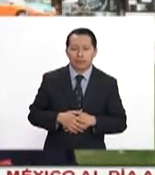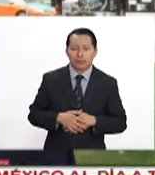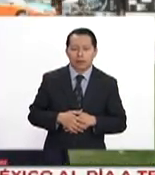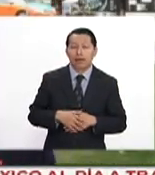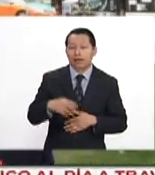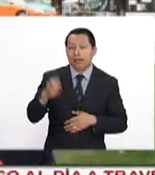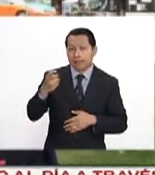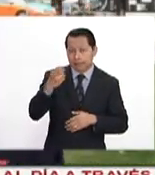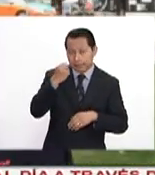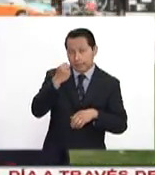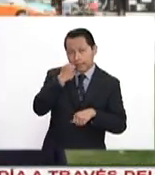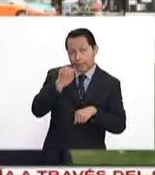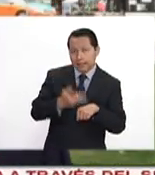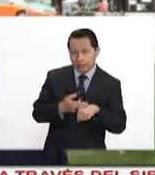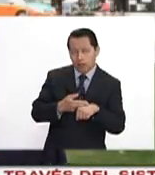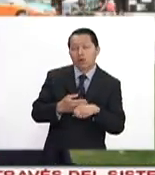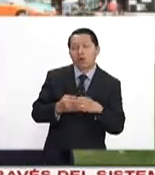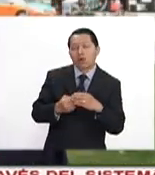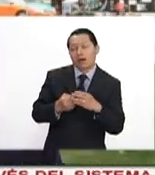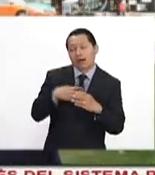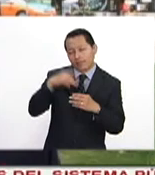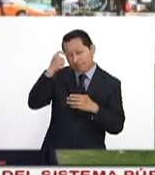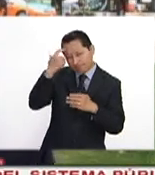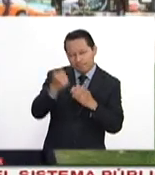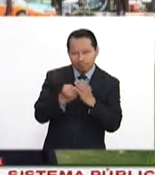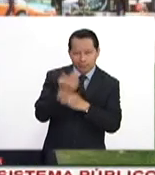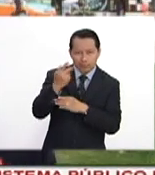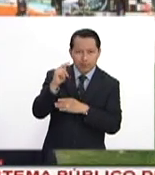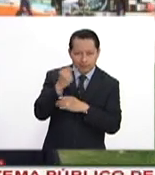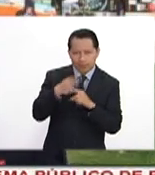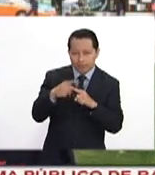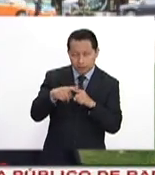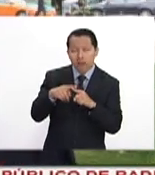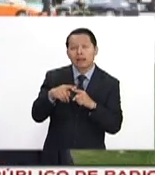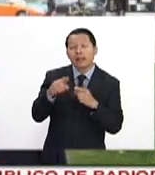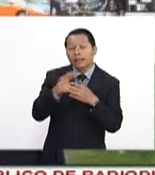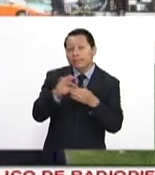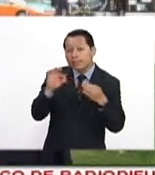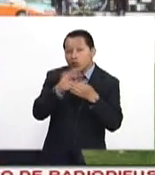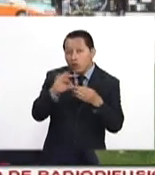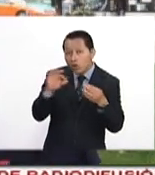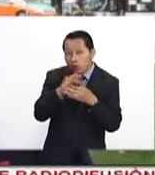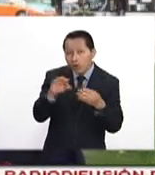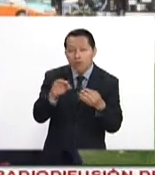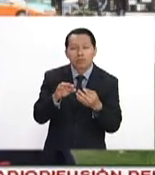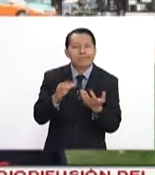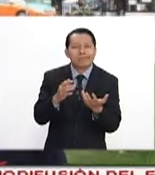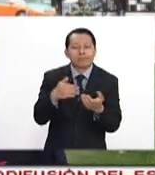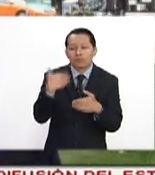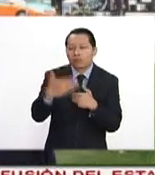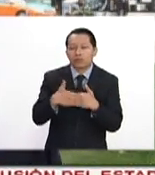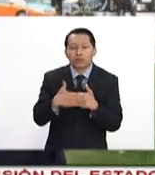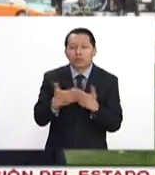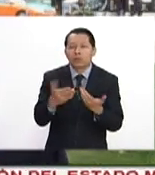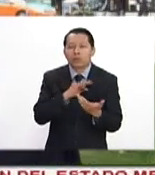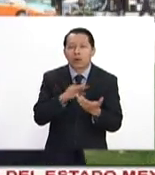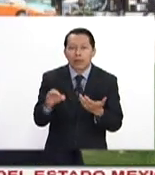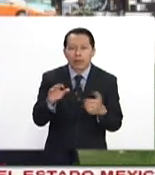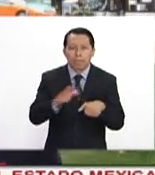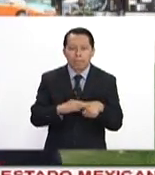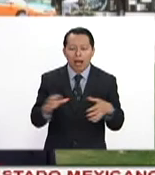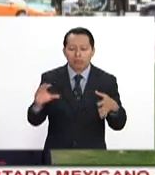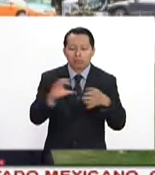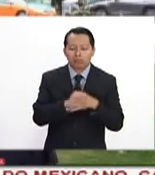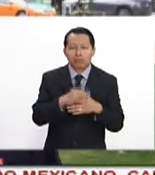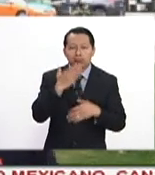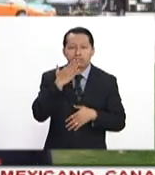El ministro de Innovación también explicó a México al día, Omar, Ana Cristina, cuál es la estrategia a seguir para acercar más a ambos